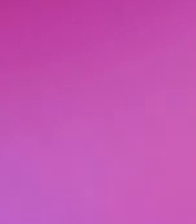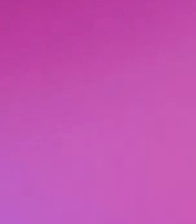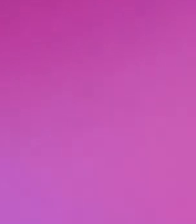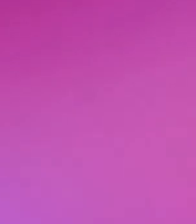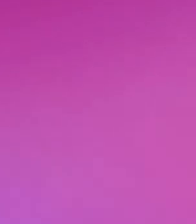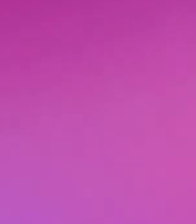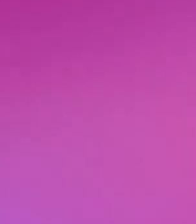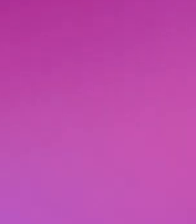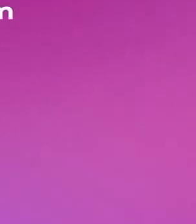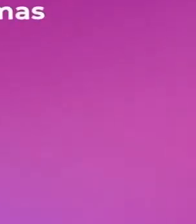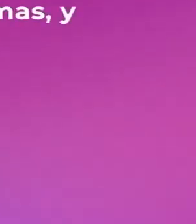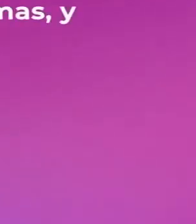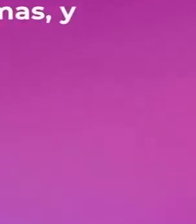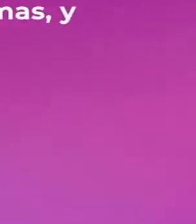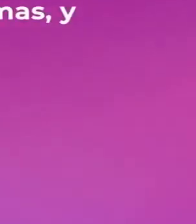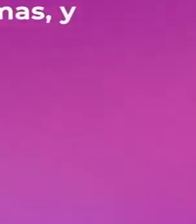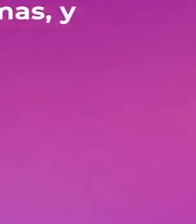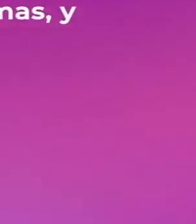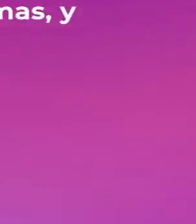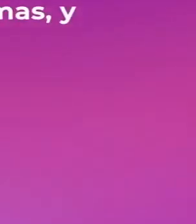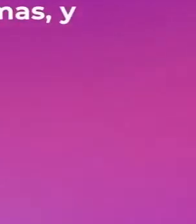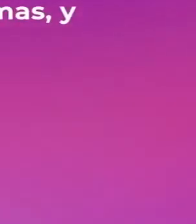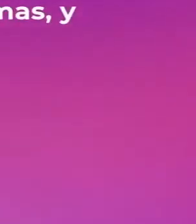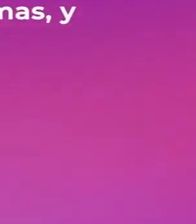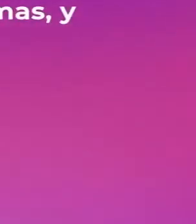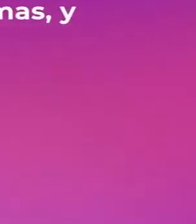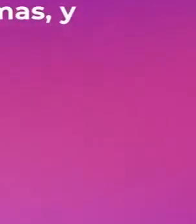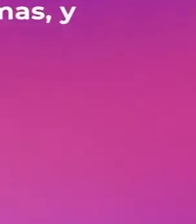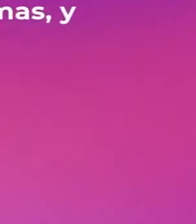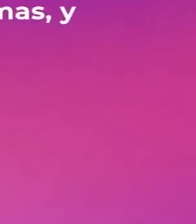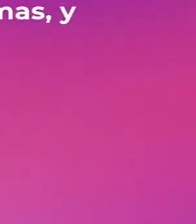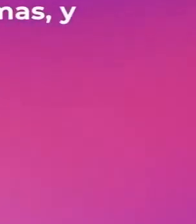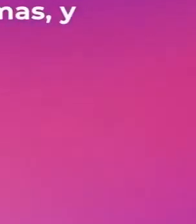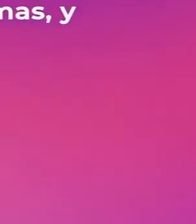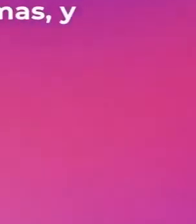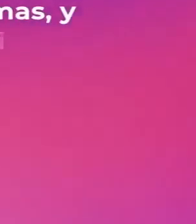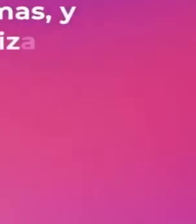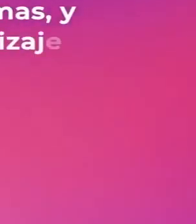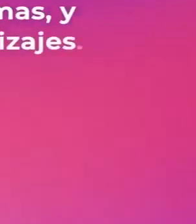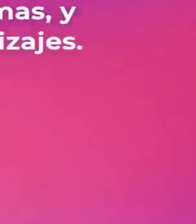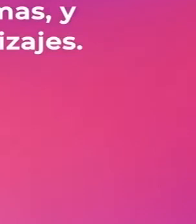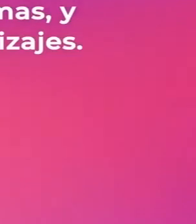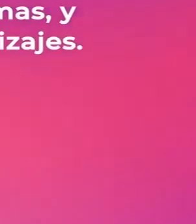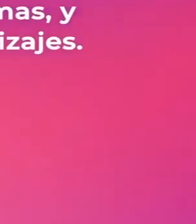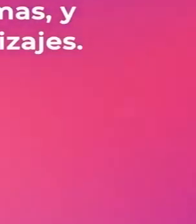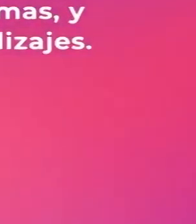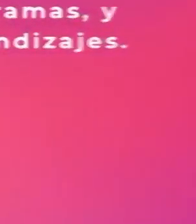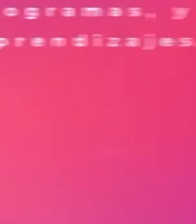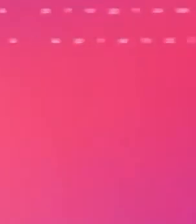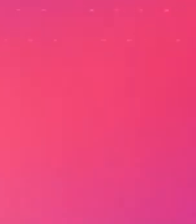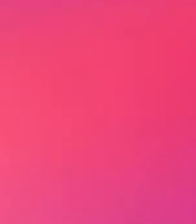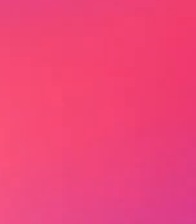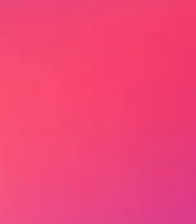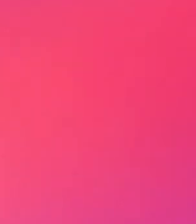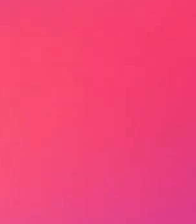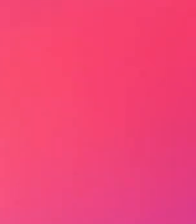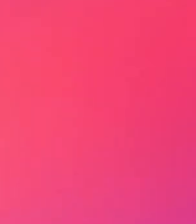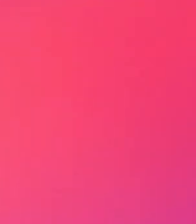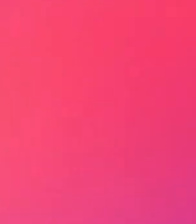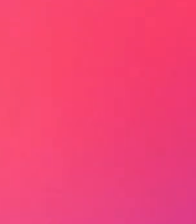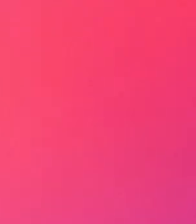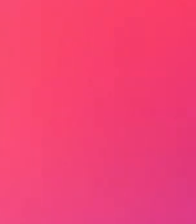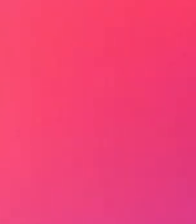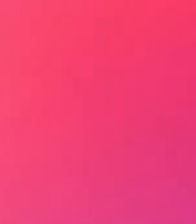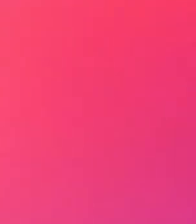aprendeencasa.cep.gov.mx, en donde podrás ver nuevamente los videos de los programas y además encontrarás actividades para fortalecer tus